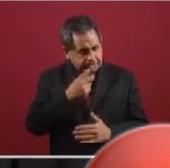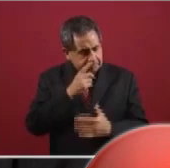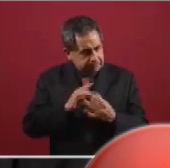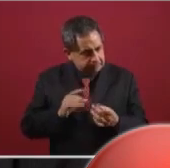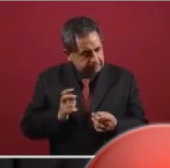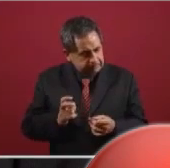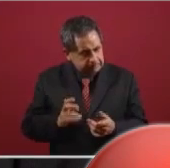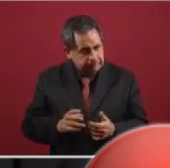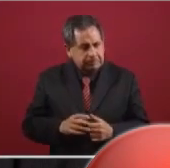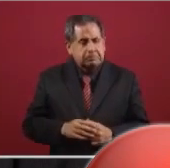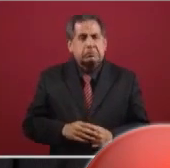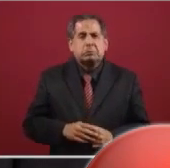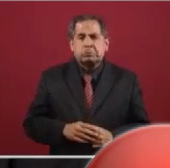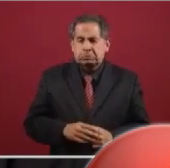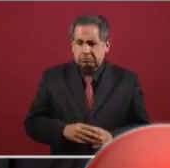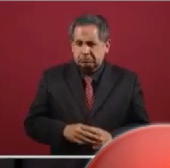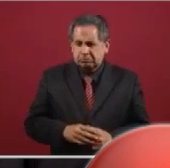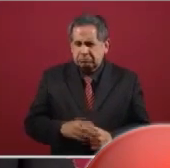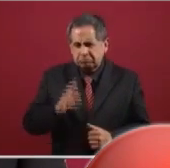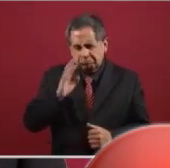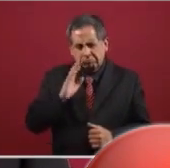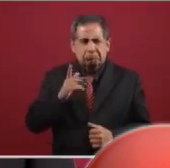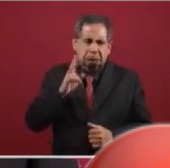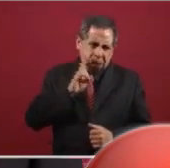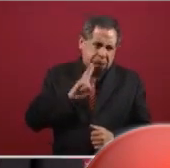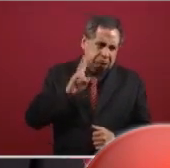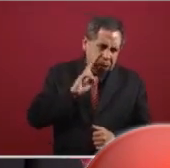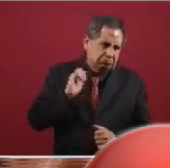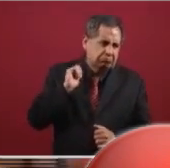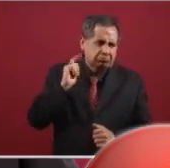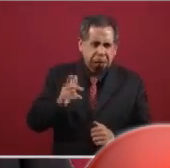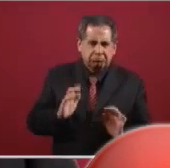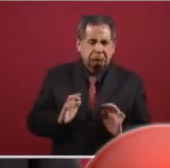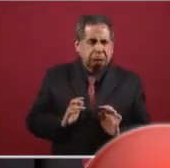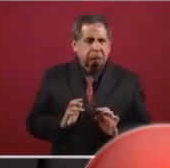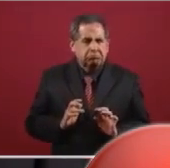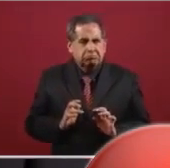y dije, algún día, si